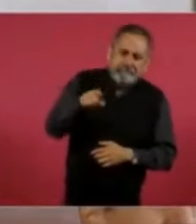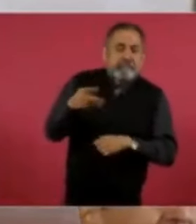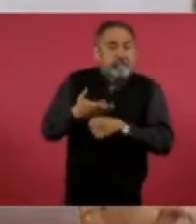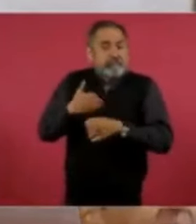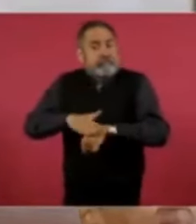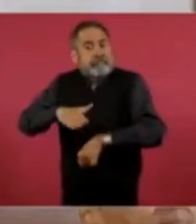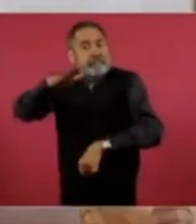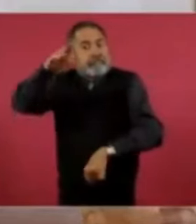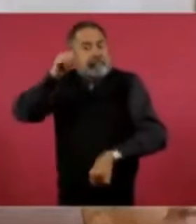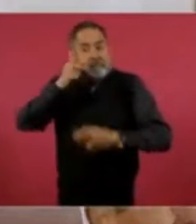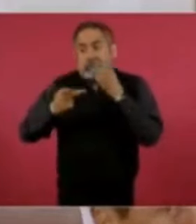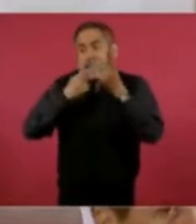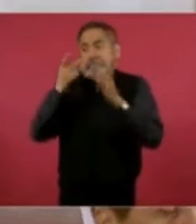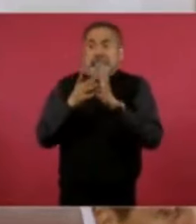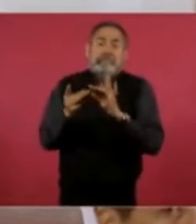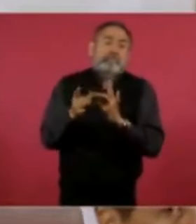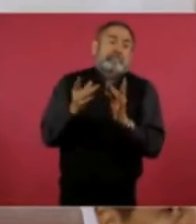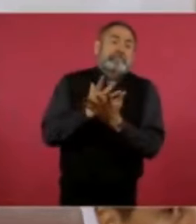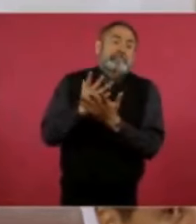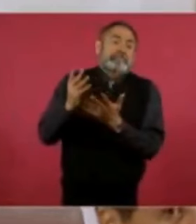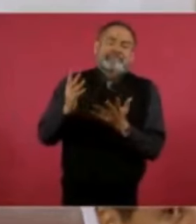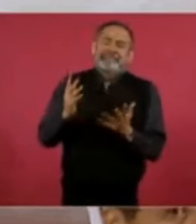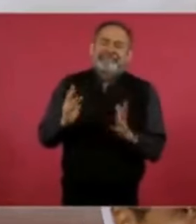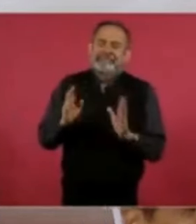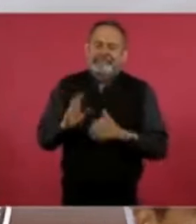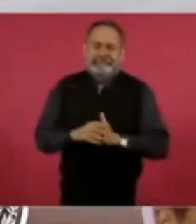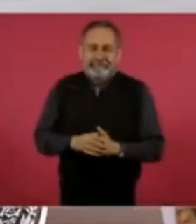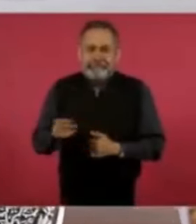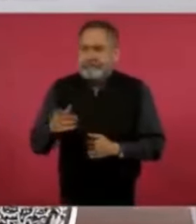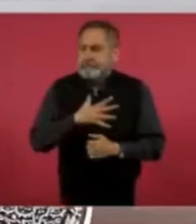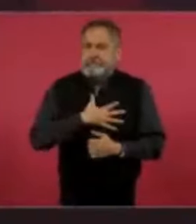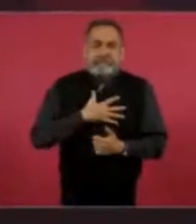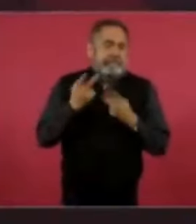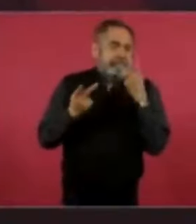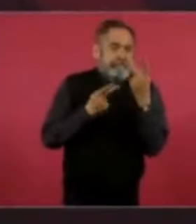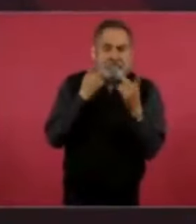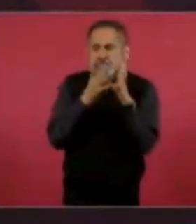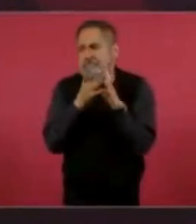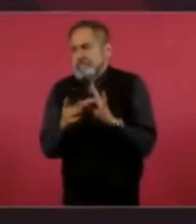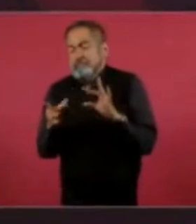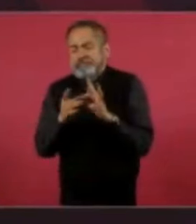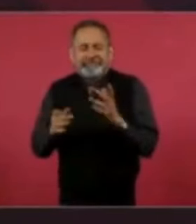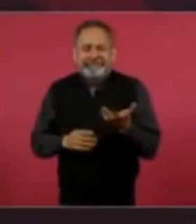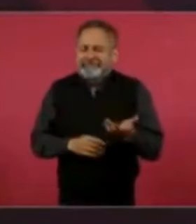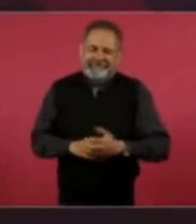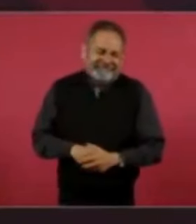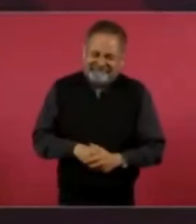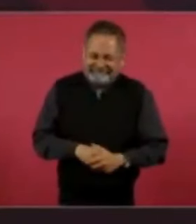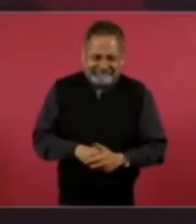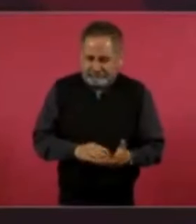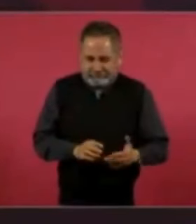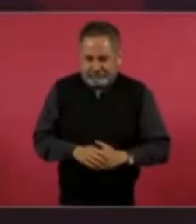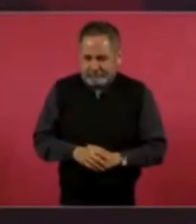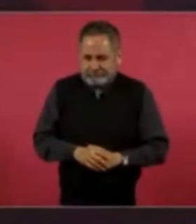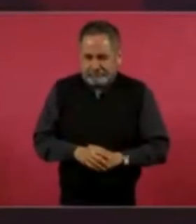dice que es politiquería todo lo que ahora dice por ejemplo Donald Trump con relación a nuestro